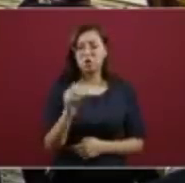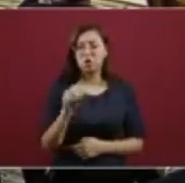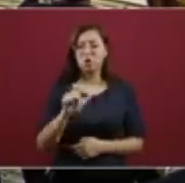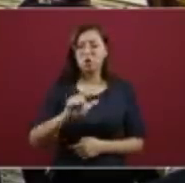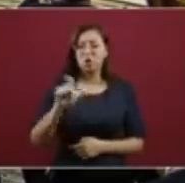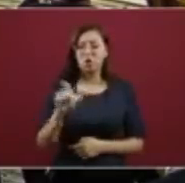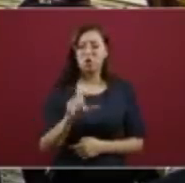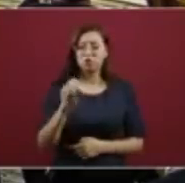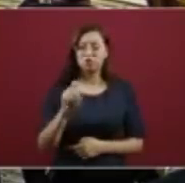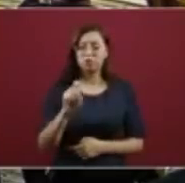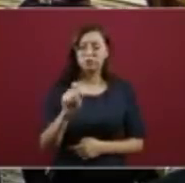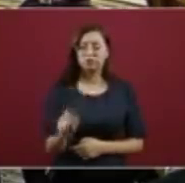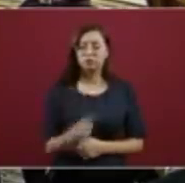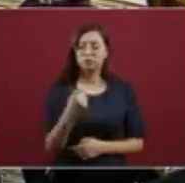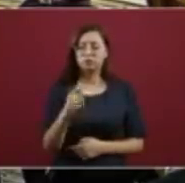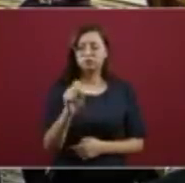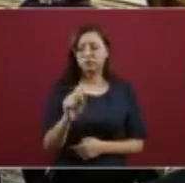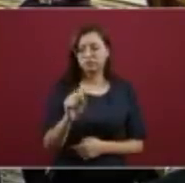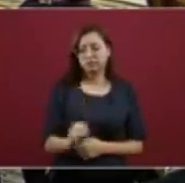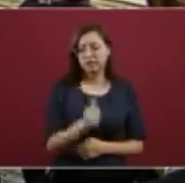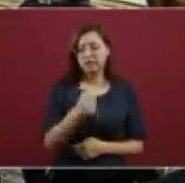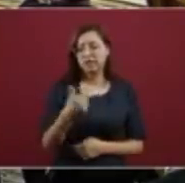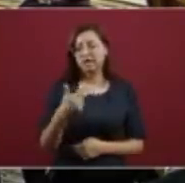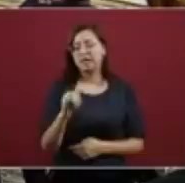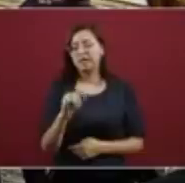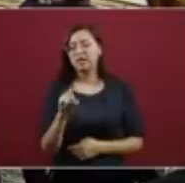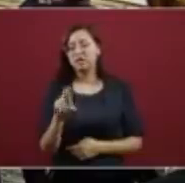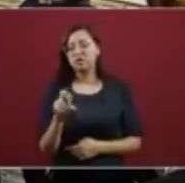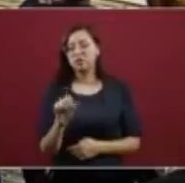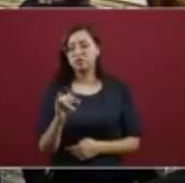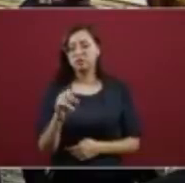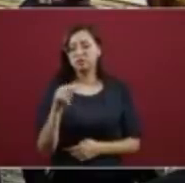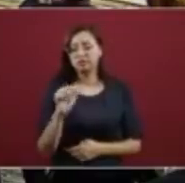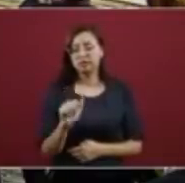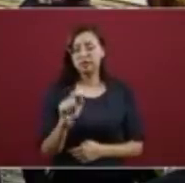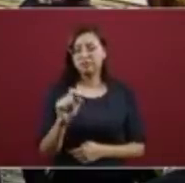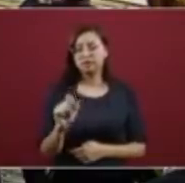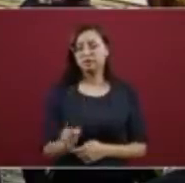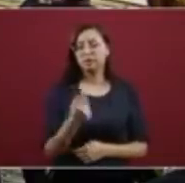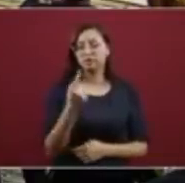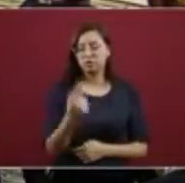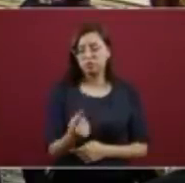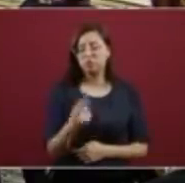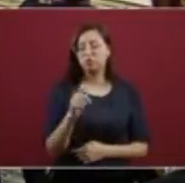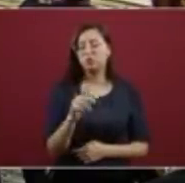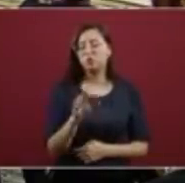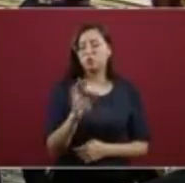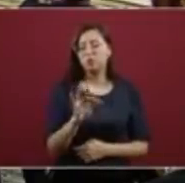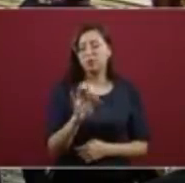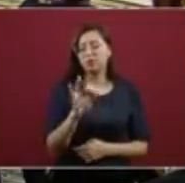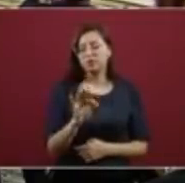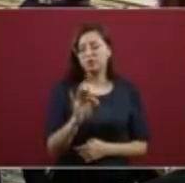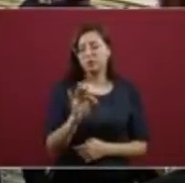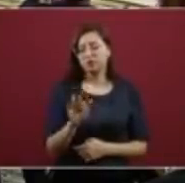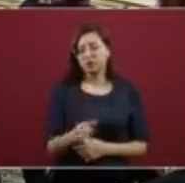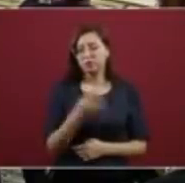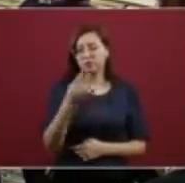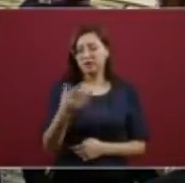21.56, Hidrocina 21.46, Total 21.44,